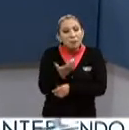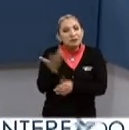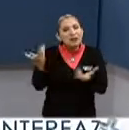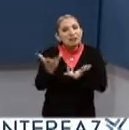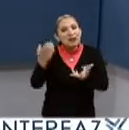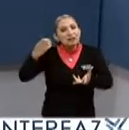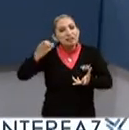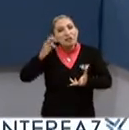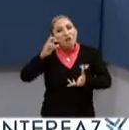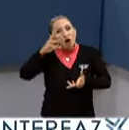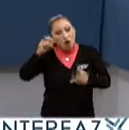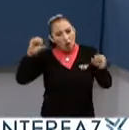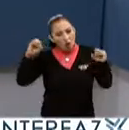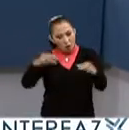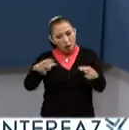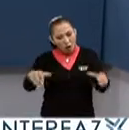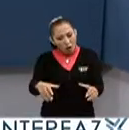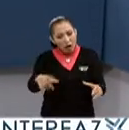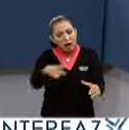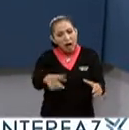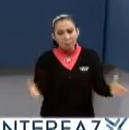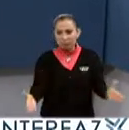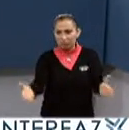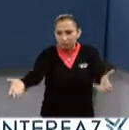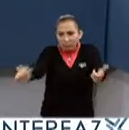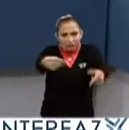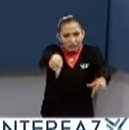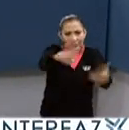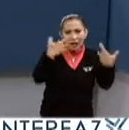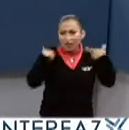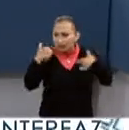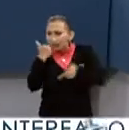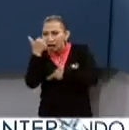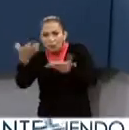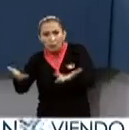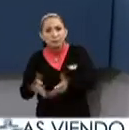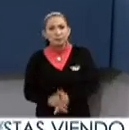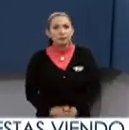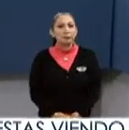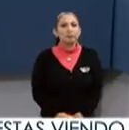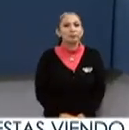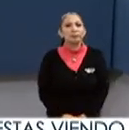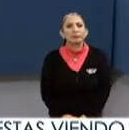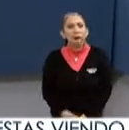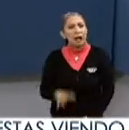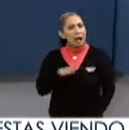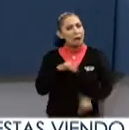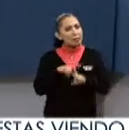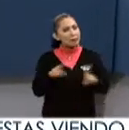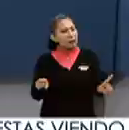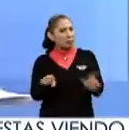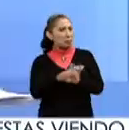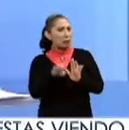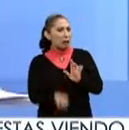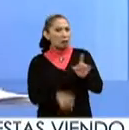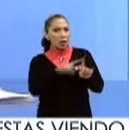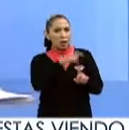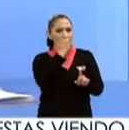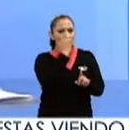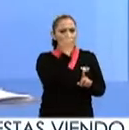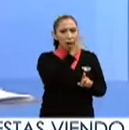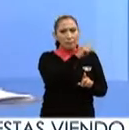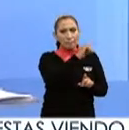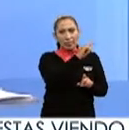este foro y pues impulsarlo con los profesores y los estudiantes. ¿Hay diferencias entre, por ejemplo, el